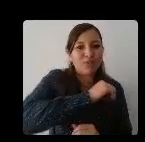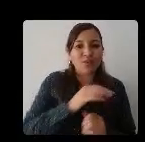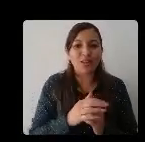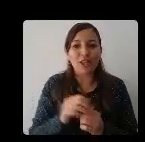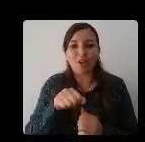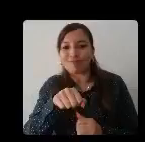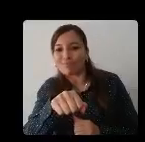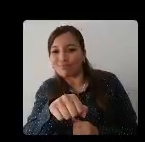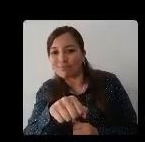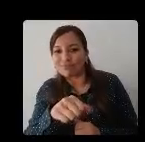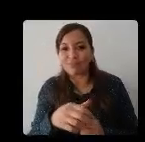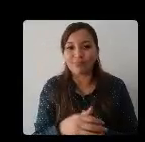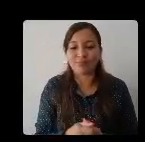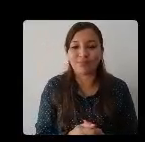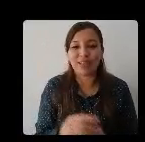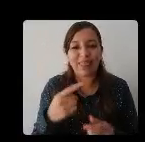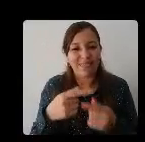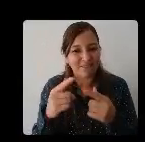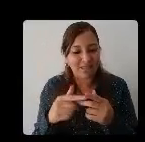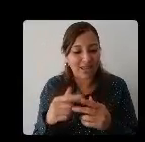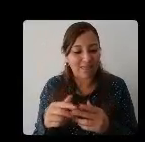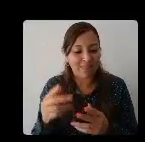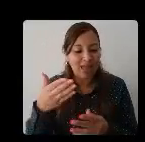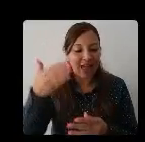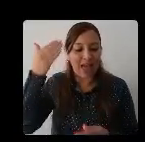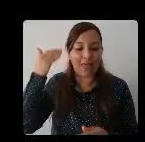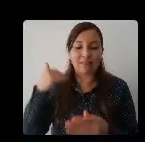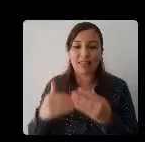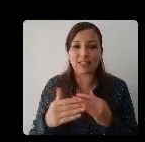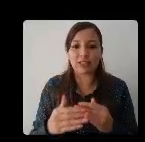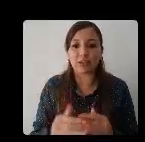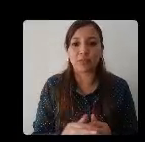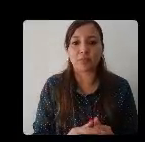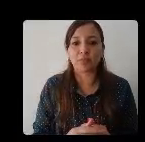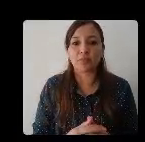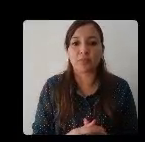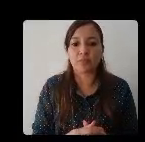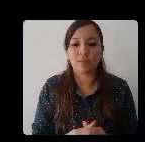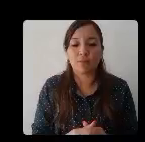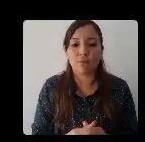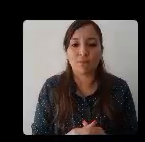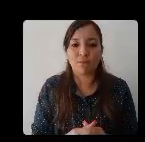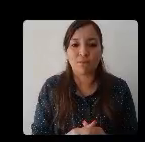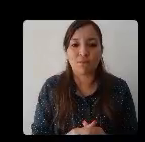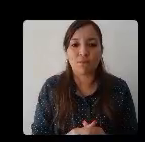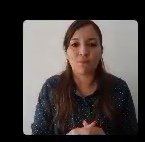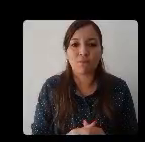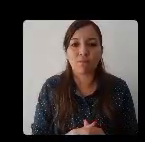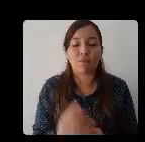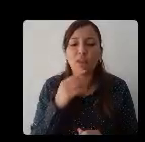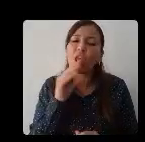humana de todos ustedes a los visitantes. Justo la vez pasada acá para comentarle a todas las personas que nos